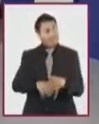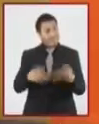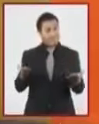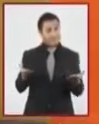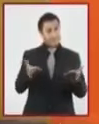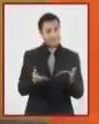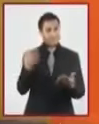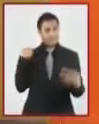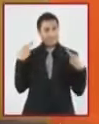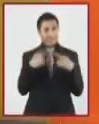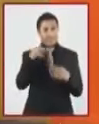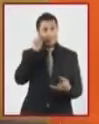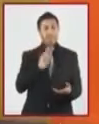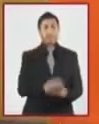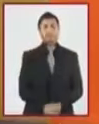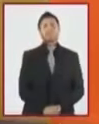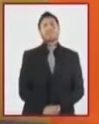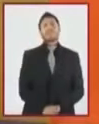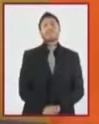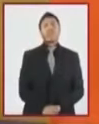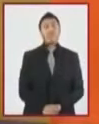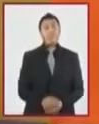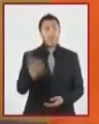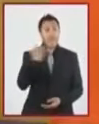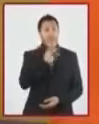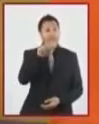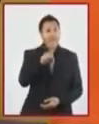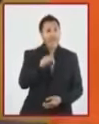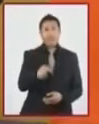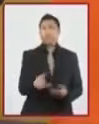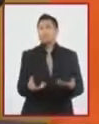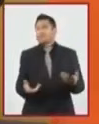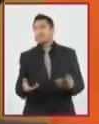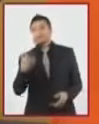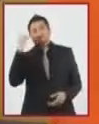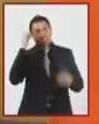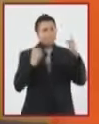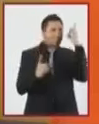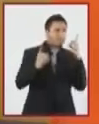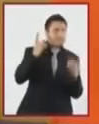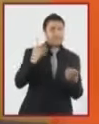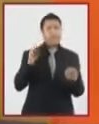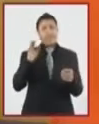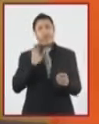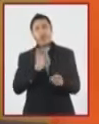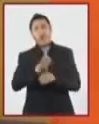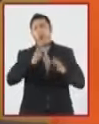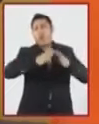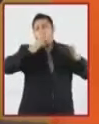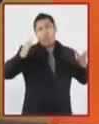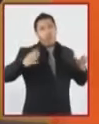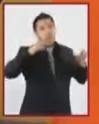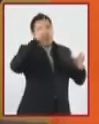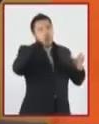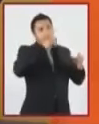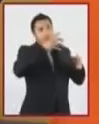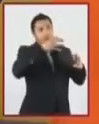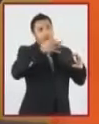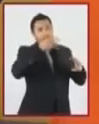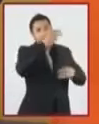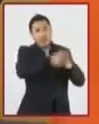maestra. ¿Alguna vez se han preguntado qué distancia hay entre la Tierra y la Luna? ¿O cómo